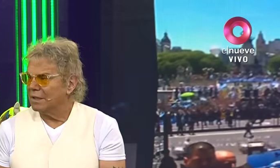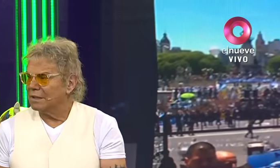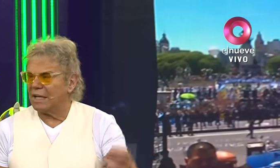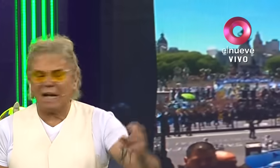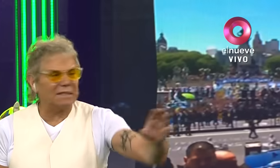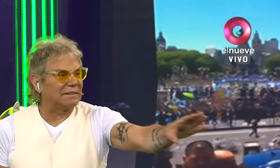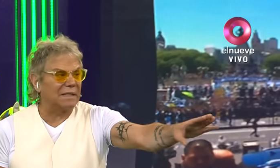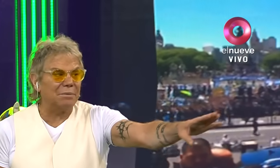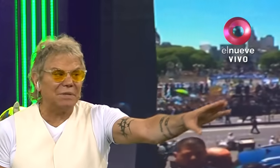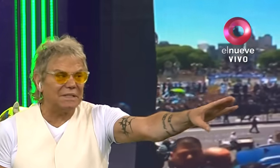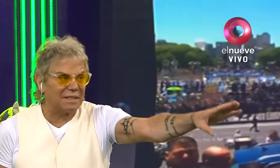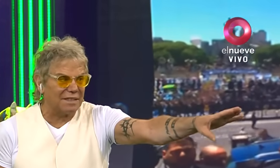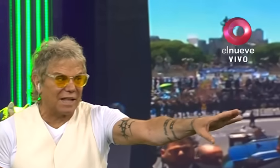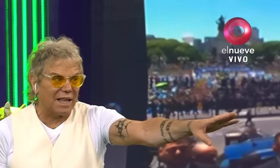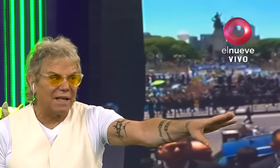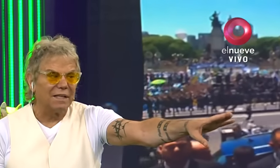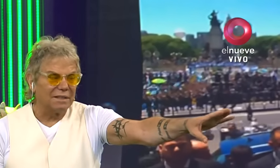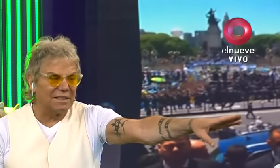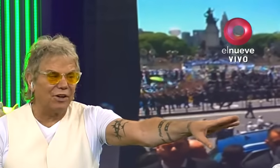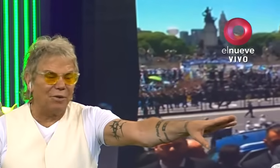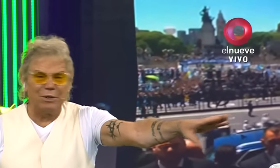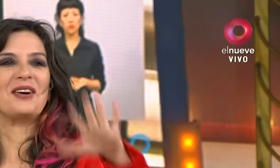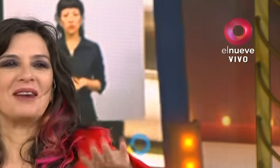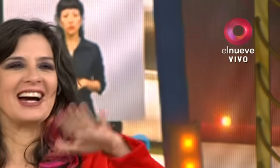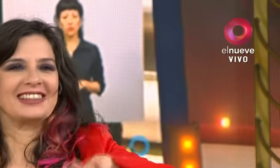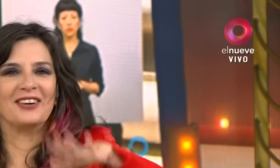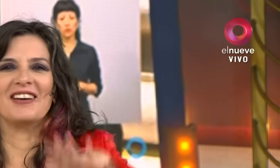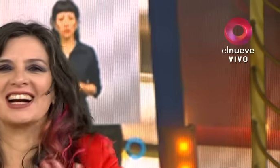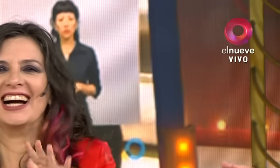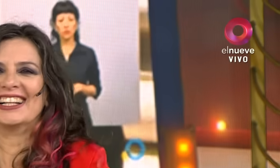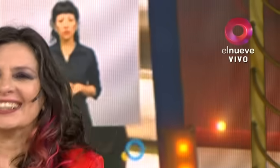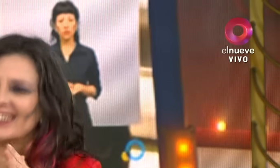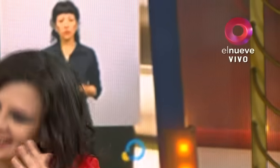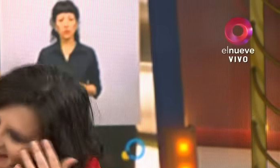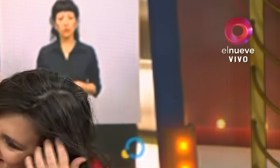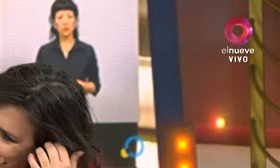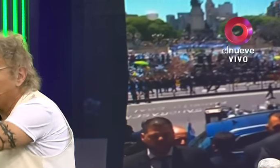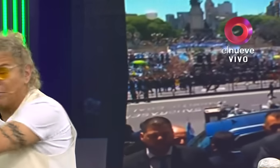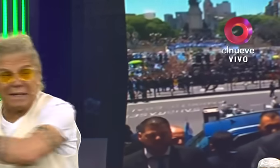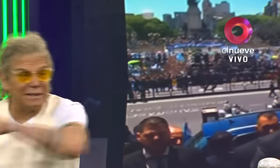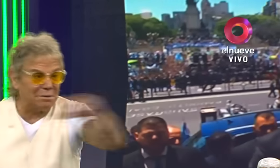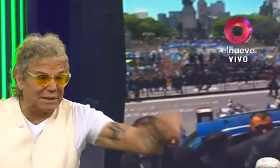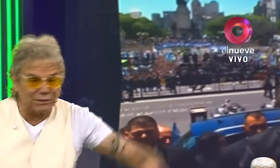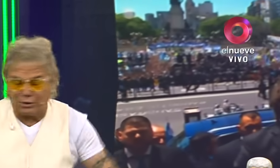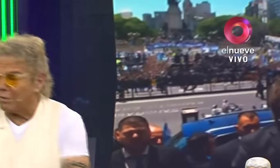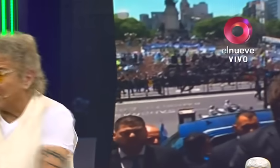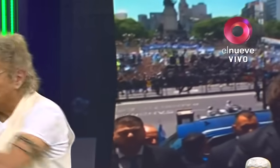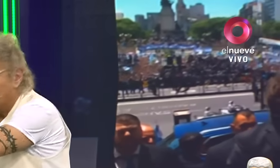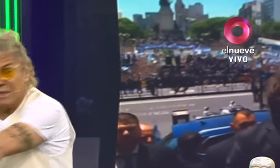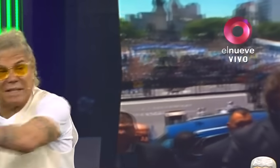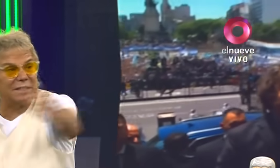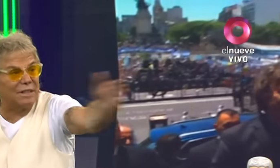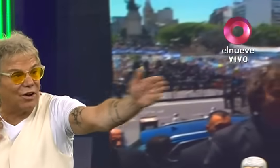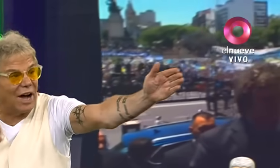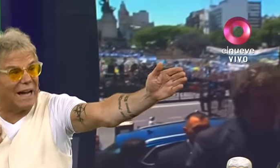Están como excitados. ¿Qué callás? Vos viniste excitada. Sí, vine excitada. Vos estás haciendo tu programa con Maglietti mientras todo está hablando.